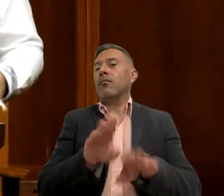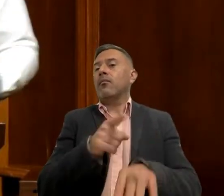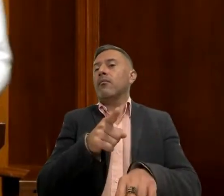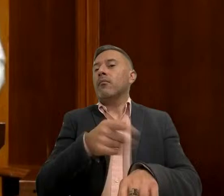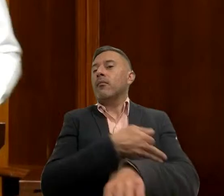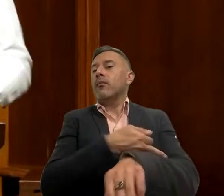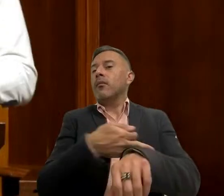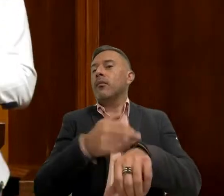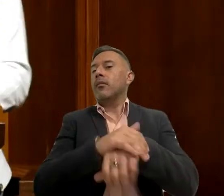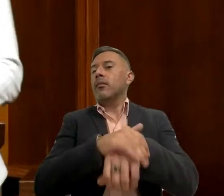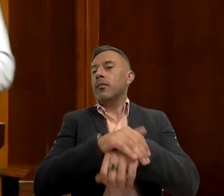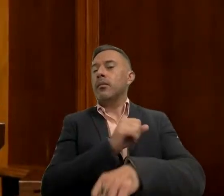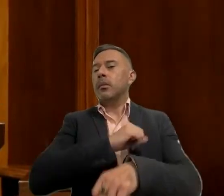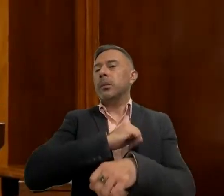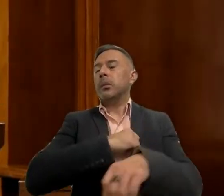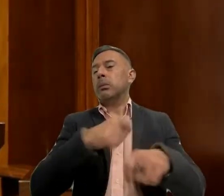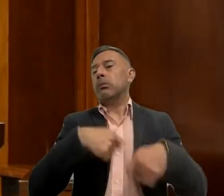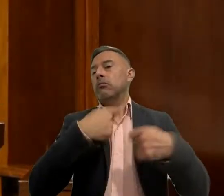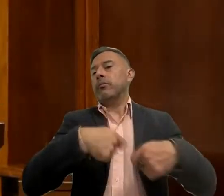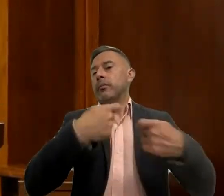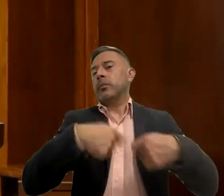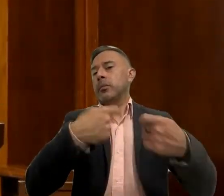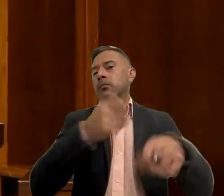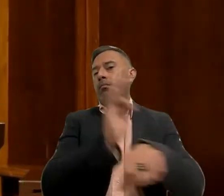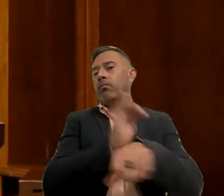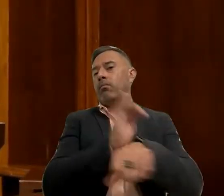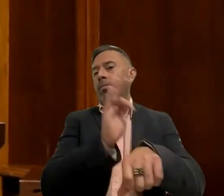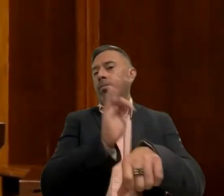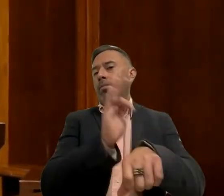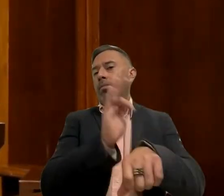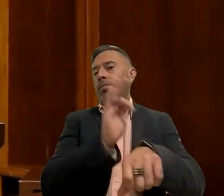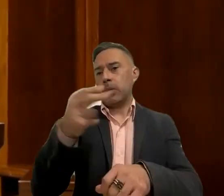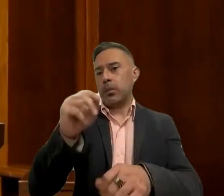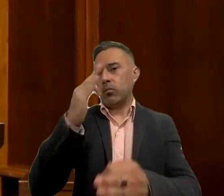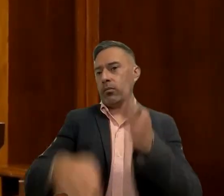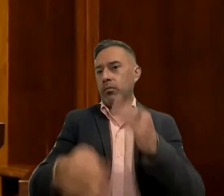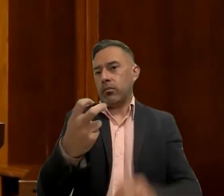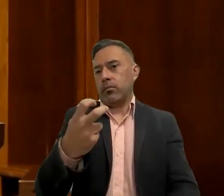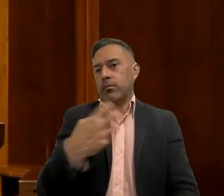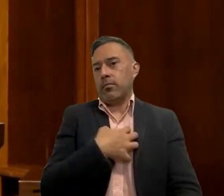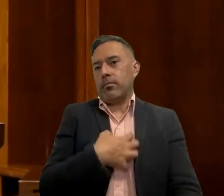cuanto. Gracias, diputado. En virtud de que se han agotado las participaciones